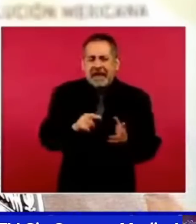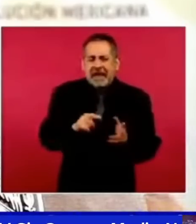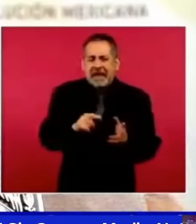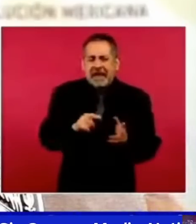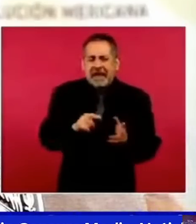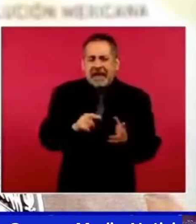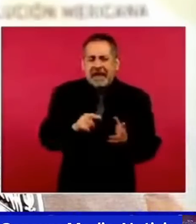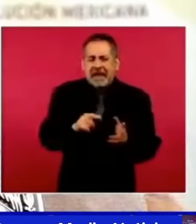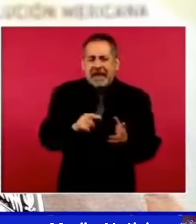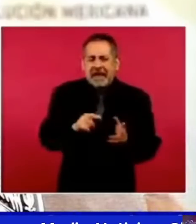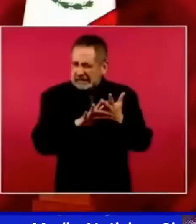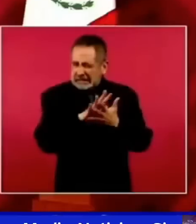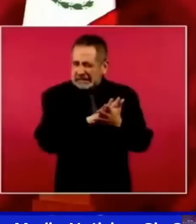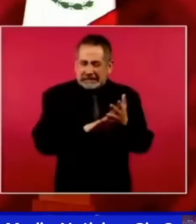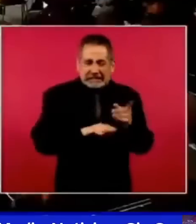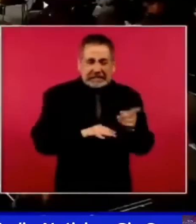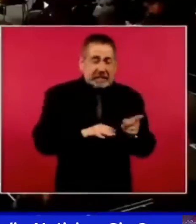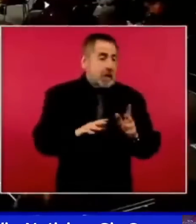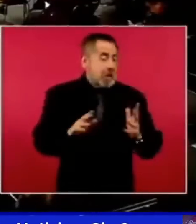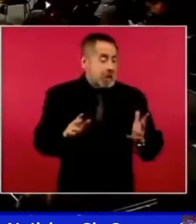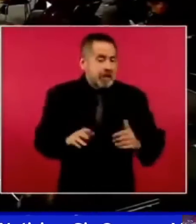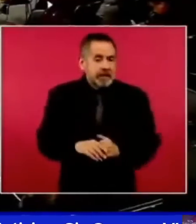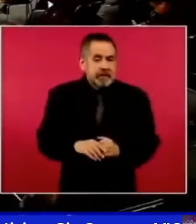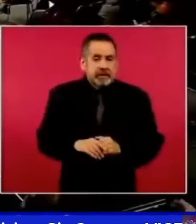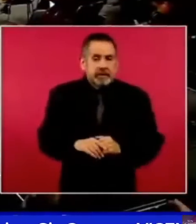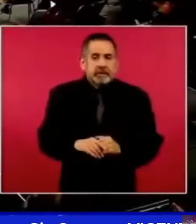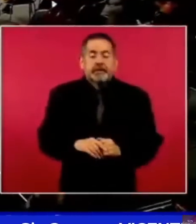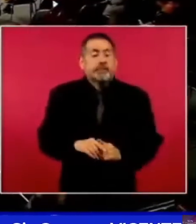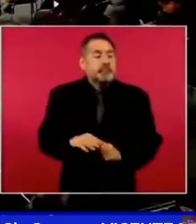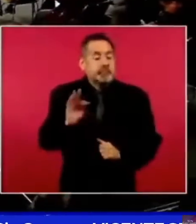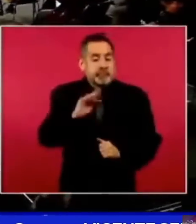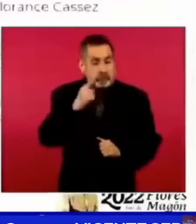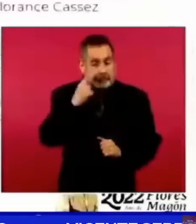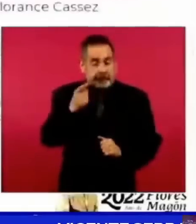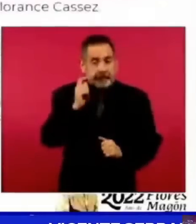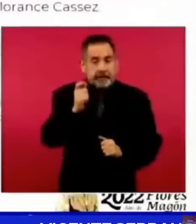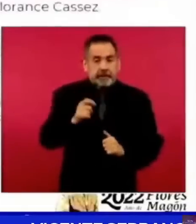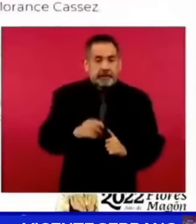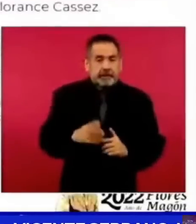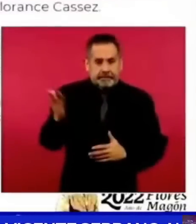resulta que si fuese